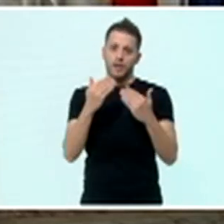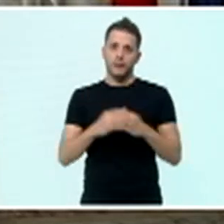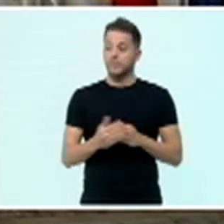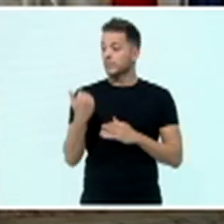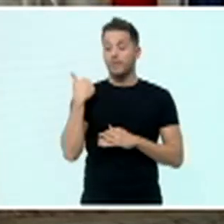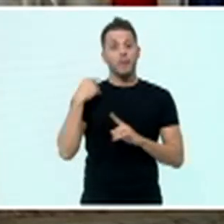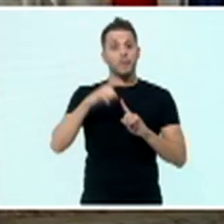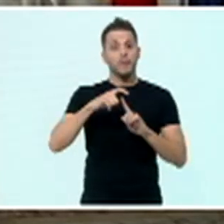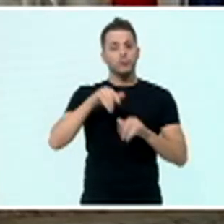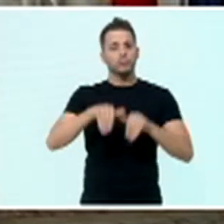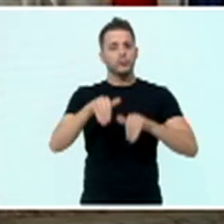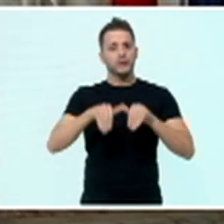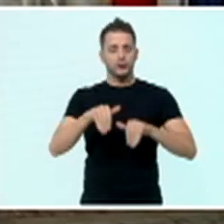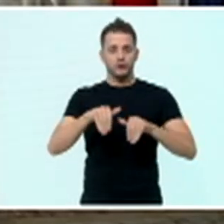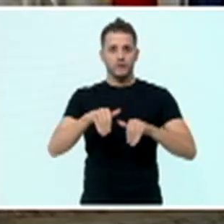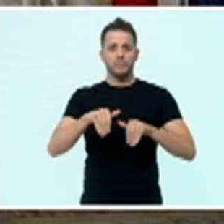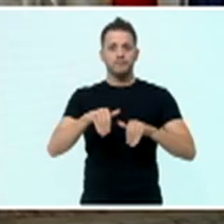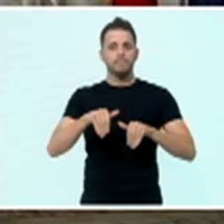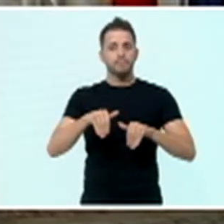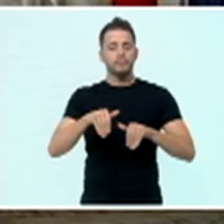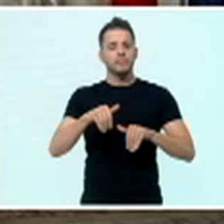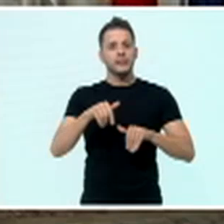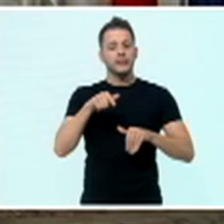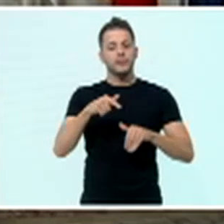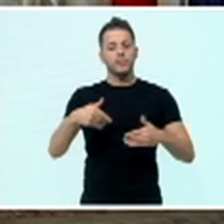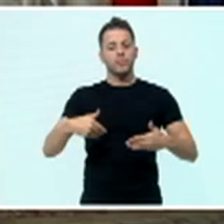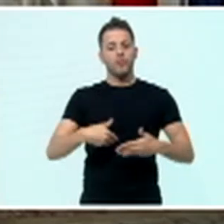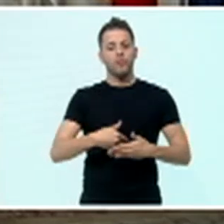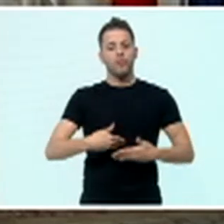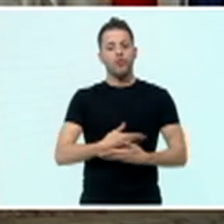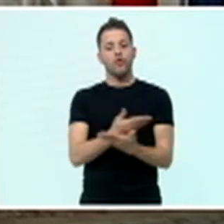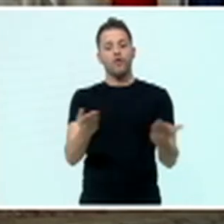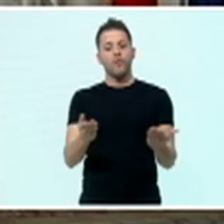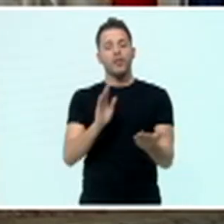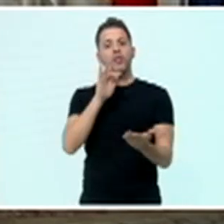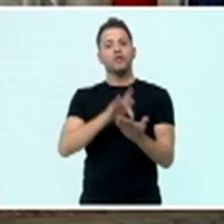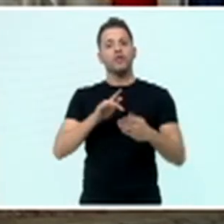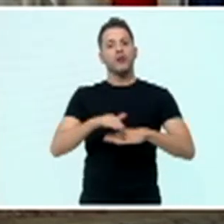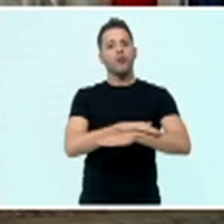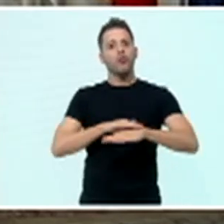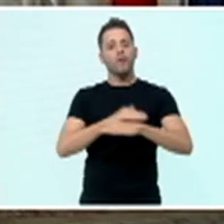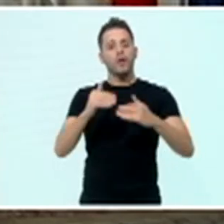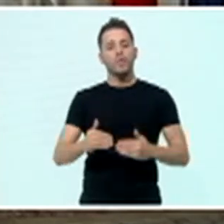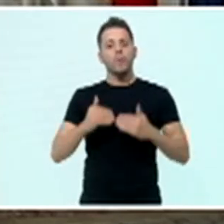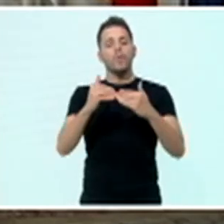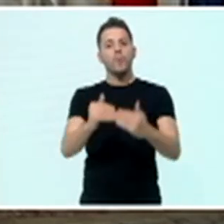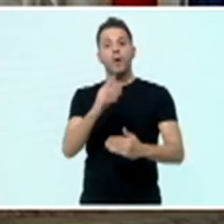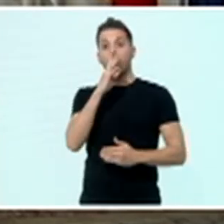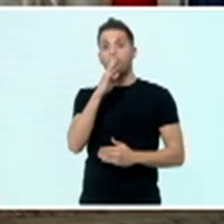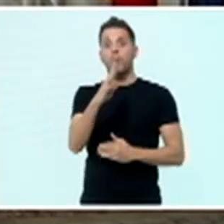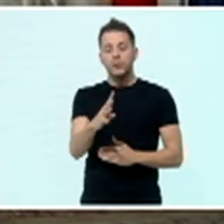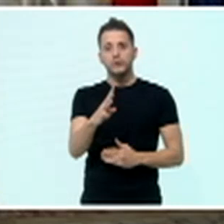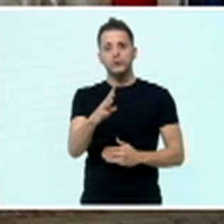mayo. Sinceramente, me tomo esa confianza que revalida en el gobierno mi posición